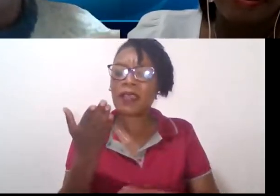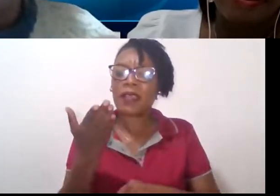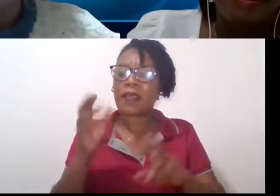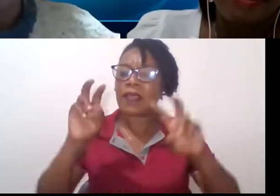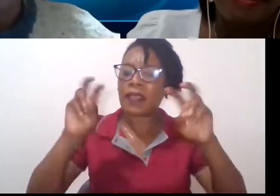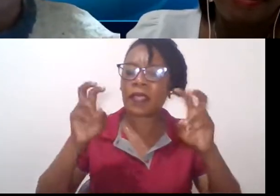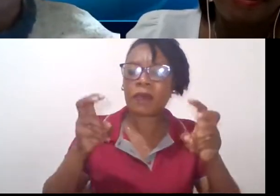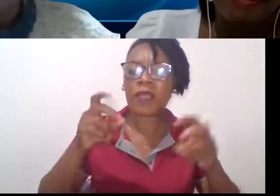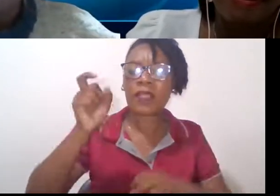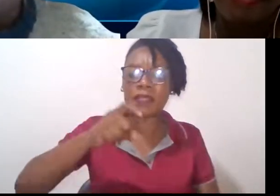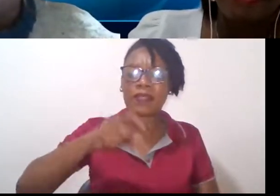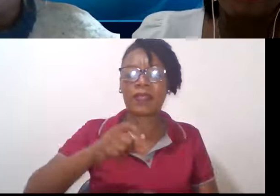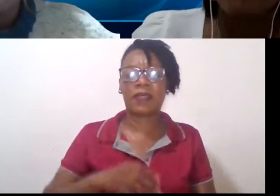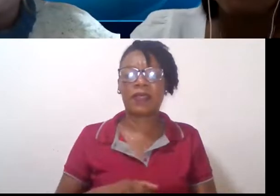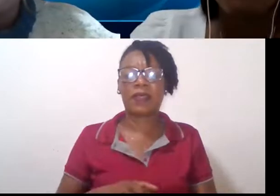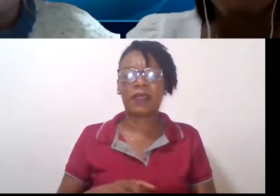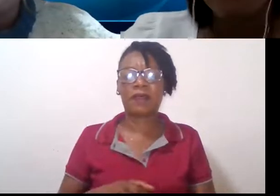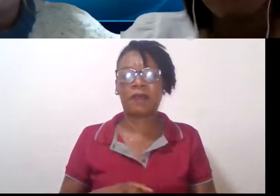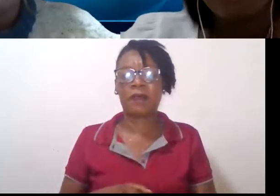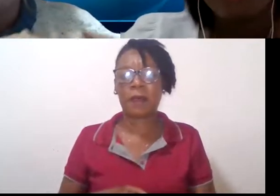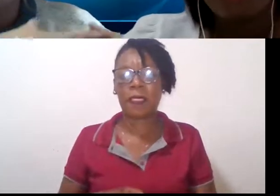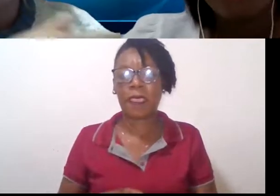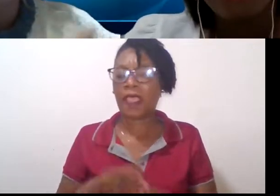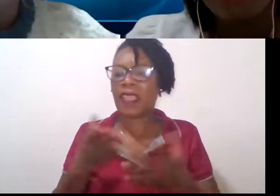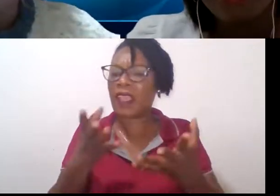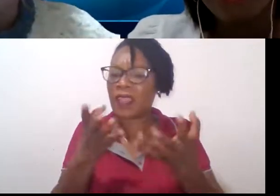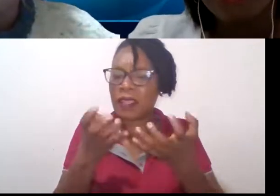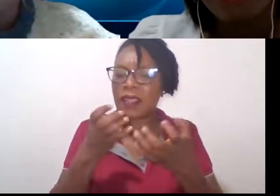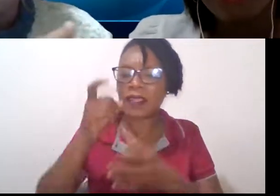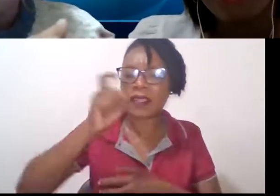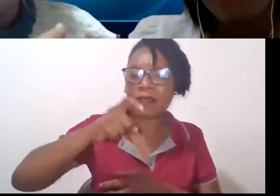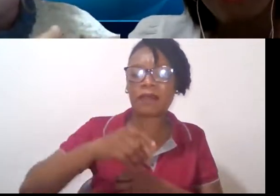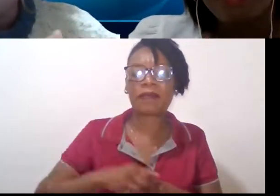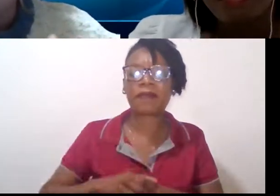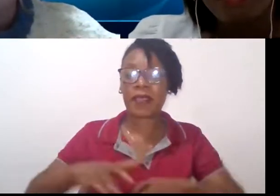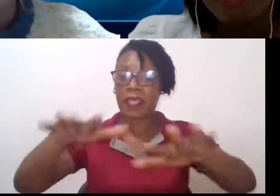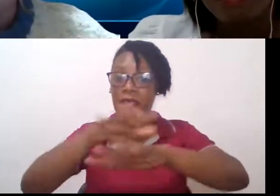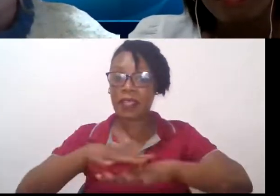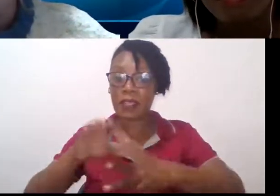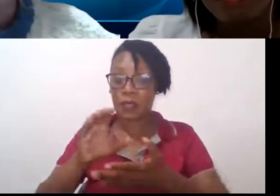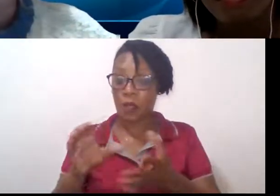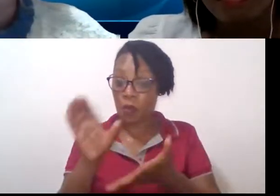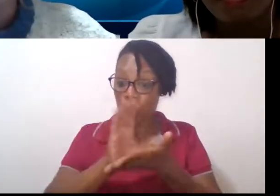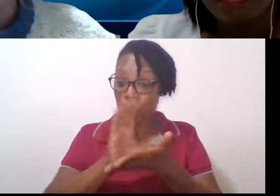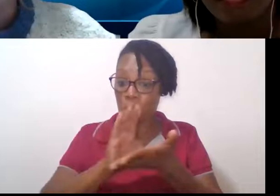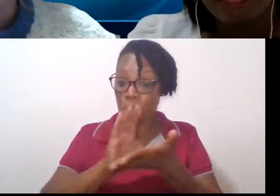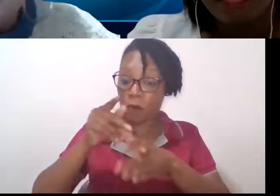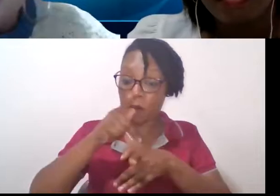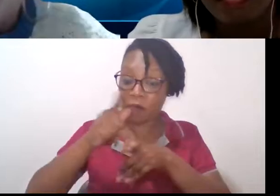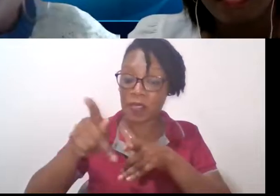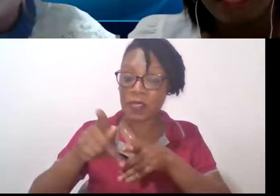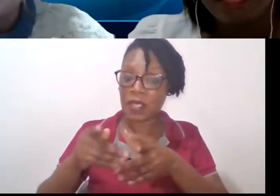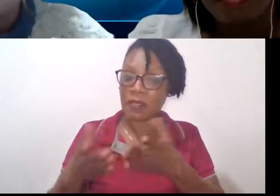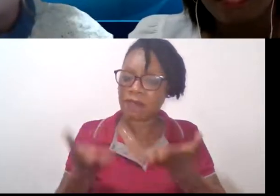Hay necesidad, sobre qué requieren que su colegio profesional les brinde